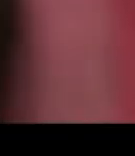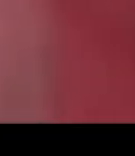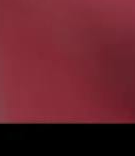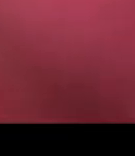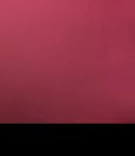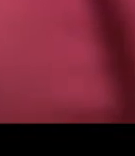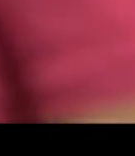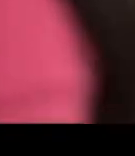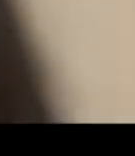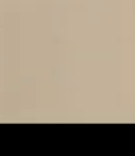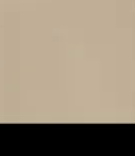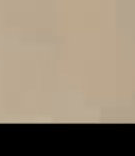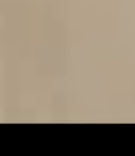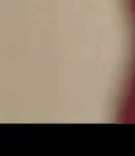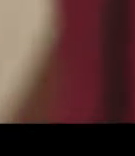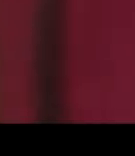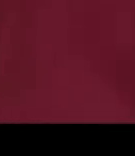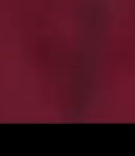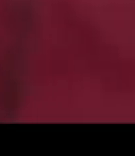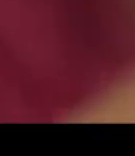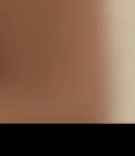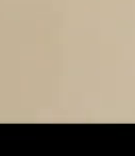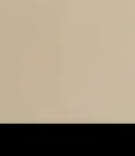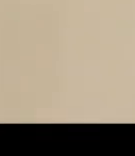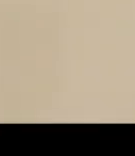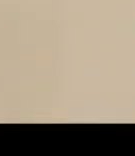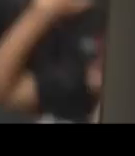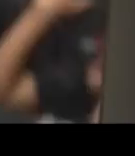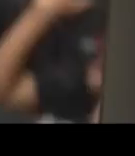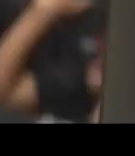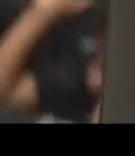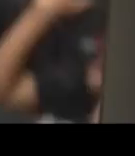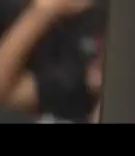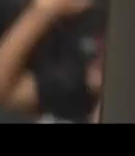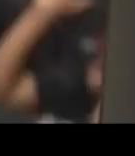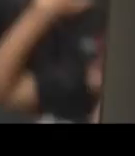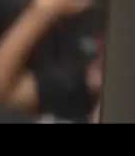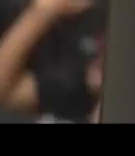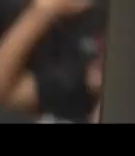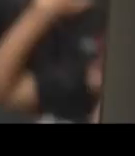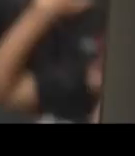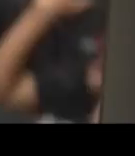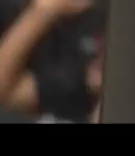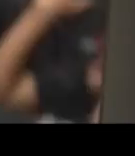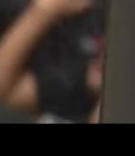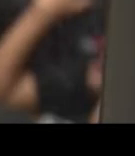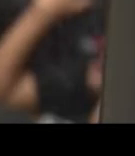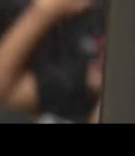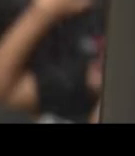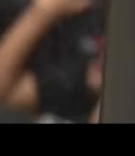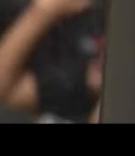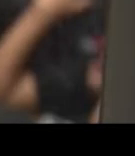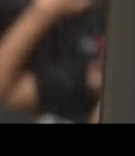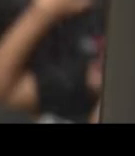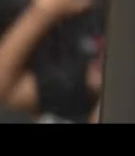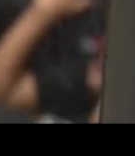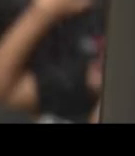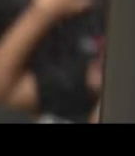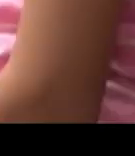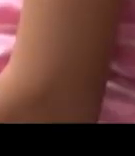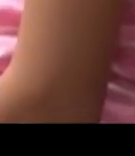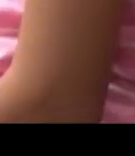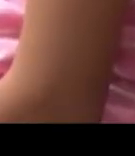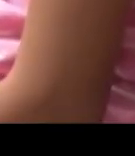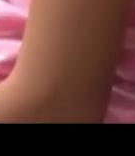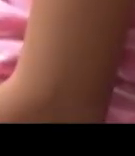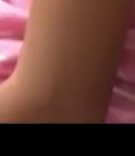del CIDE y quien ha estudiado los flujos migratorios en la frontera entre México y Estados Unidos, el endurecimiento de los procesos por parte del